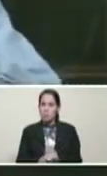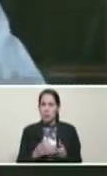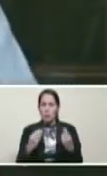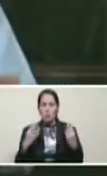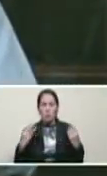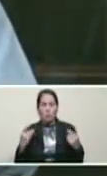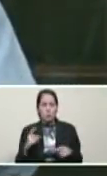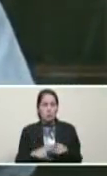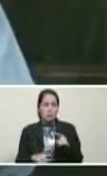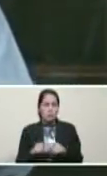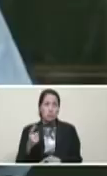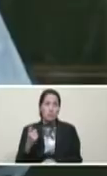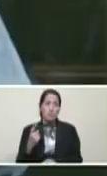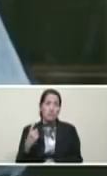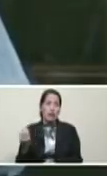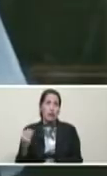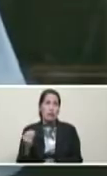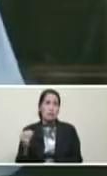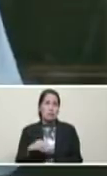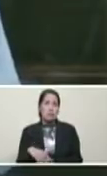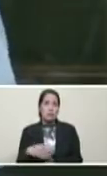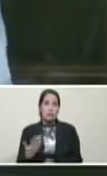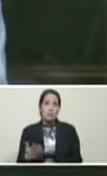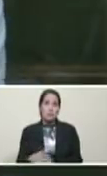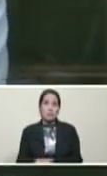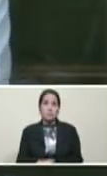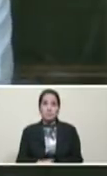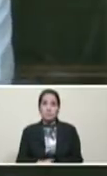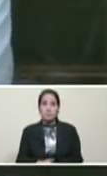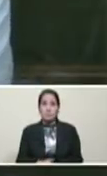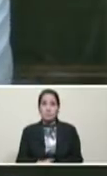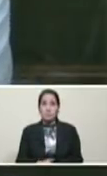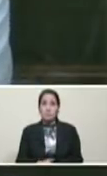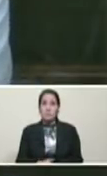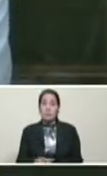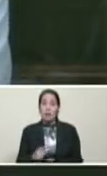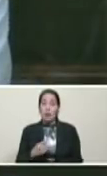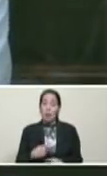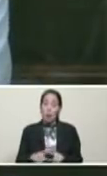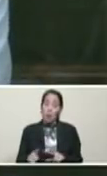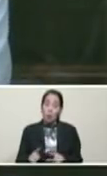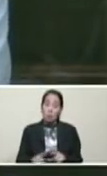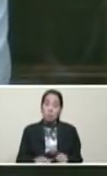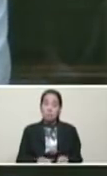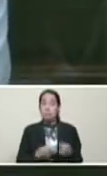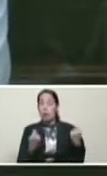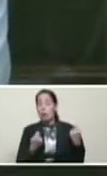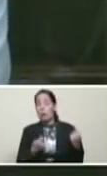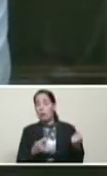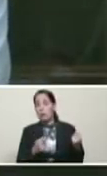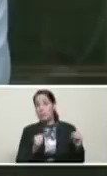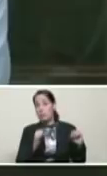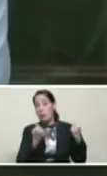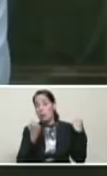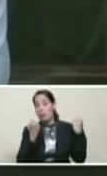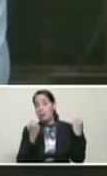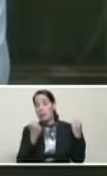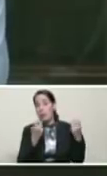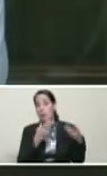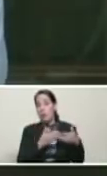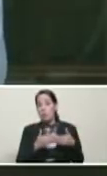cosas que todavía falta hay muchas cosas que son saboteadas por el bloqueo económico del imperialismo norteamericano